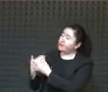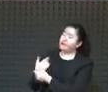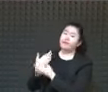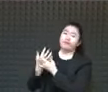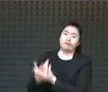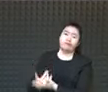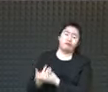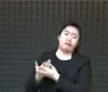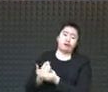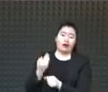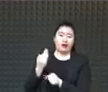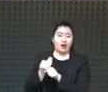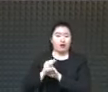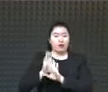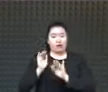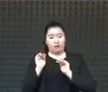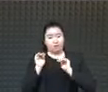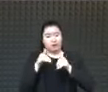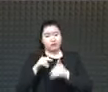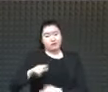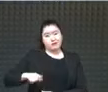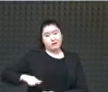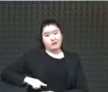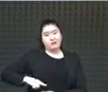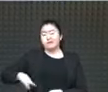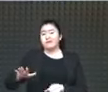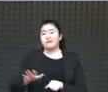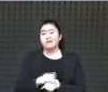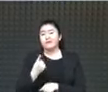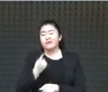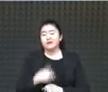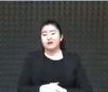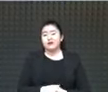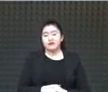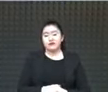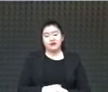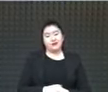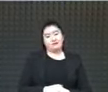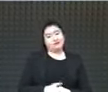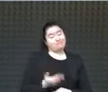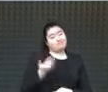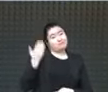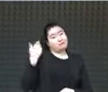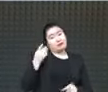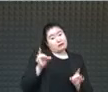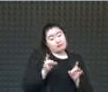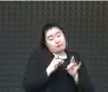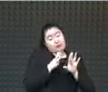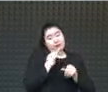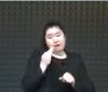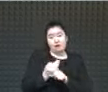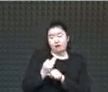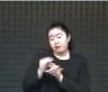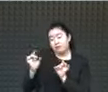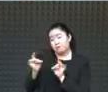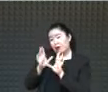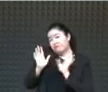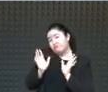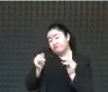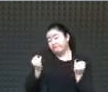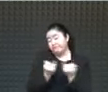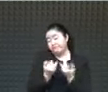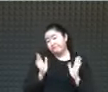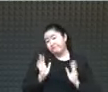sumarse al color que identifica al gobierno? Pues en ese momento fue así y en este momento es así, tal cual.